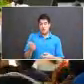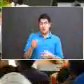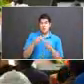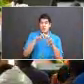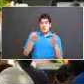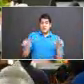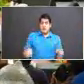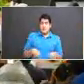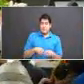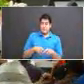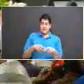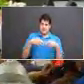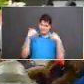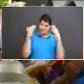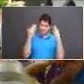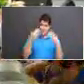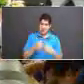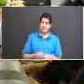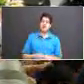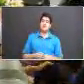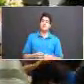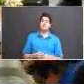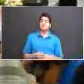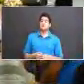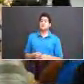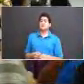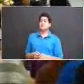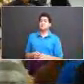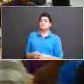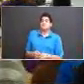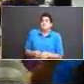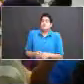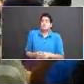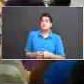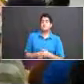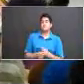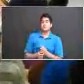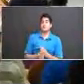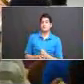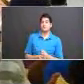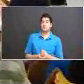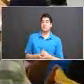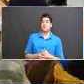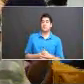mientras los hermanos me ayudan aquí con el teclado y los hermanos de alabanza